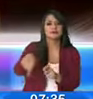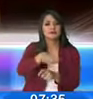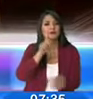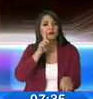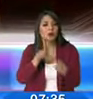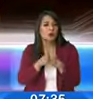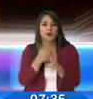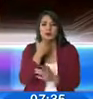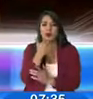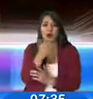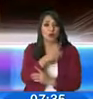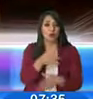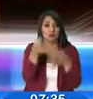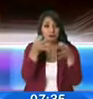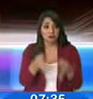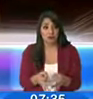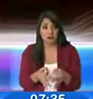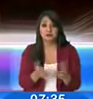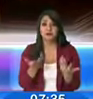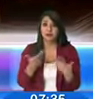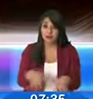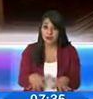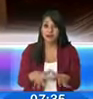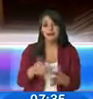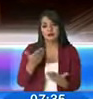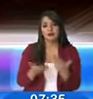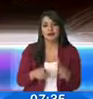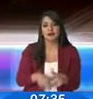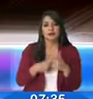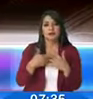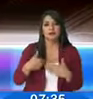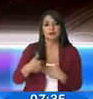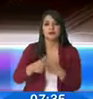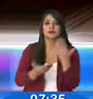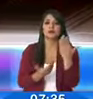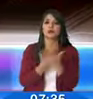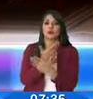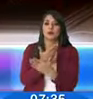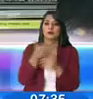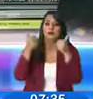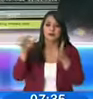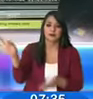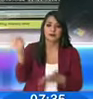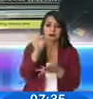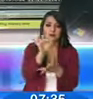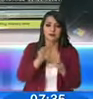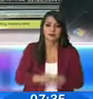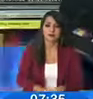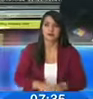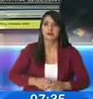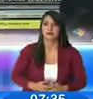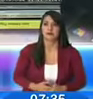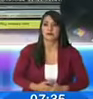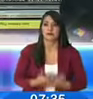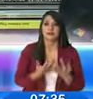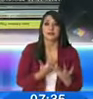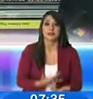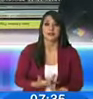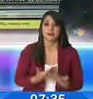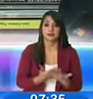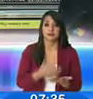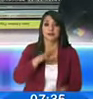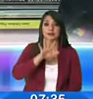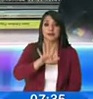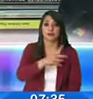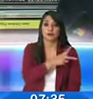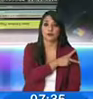y en el caso que se ratifique lo resuelto, se podrían iniciar las nuevas designaciones. Se esperaría que los siguientes 5 integrantes